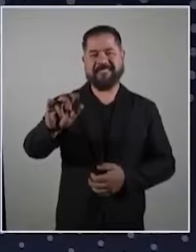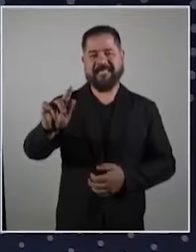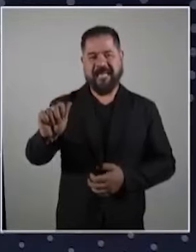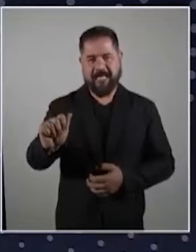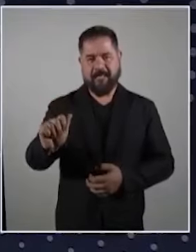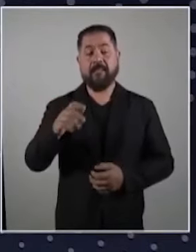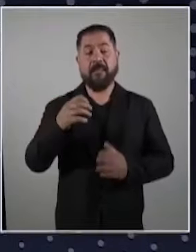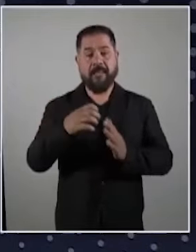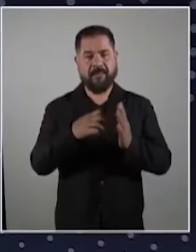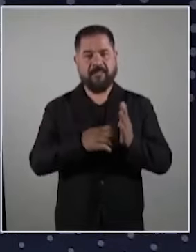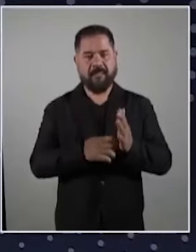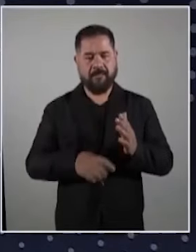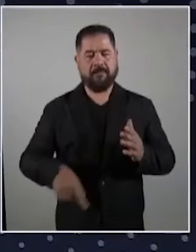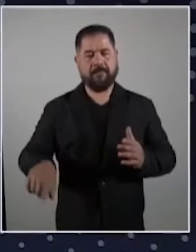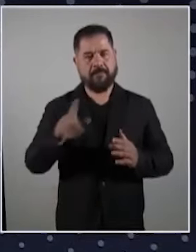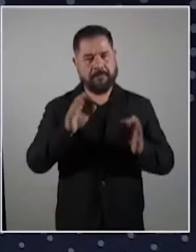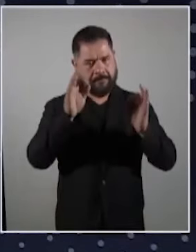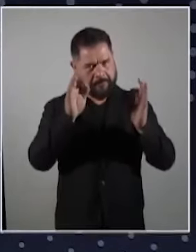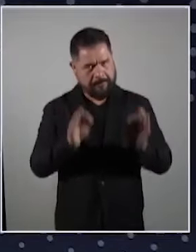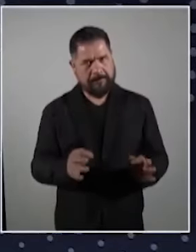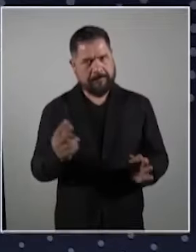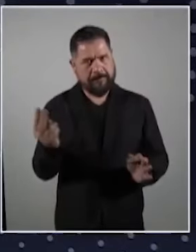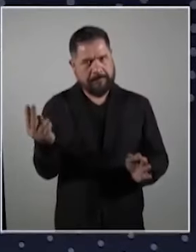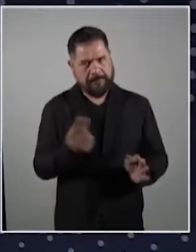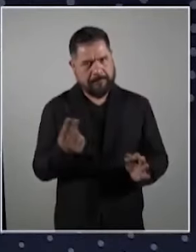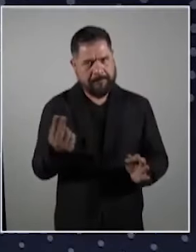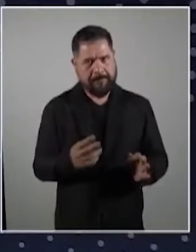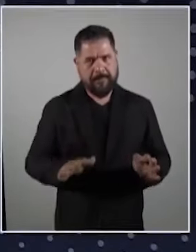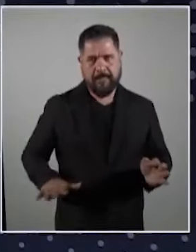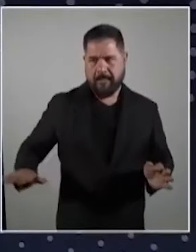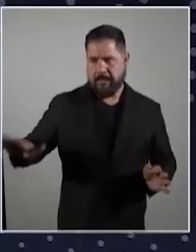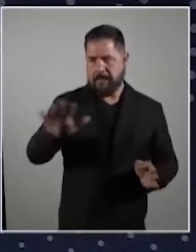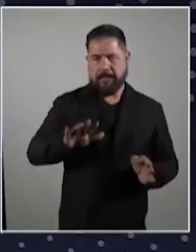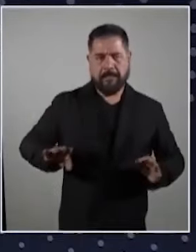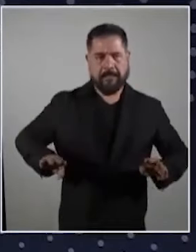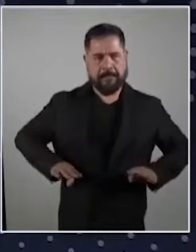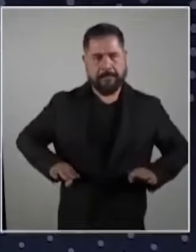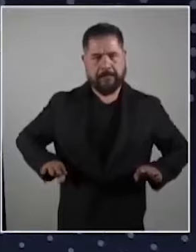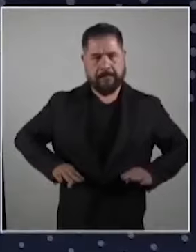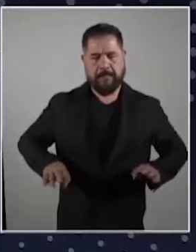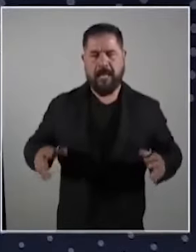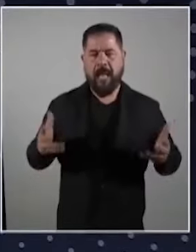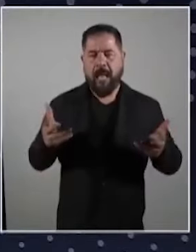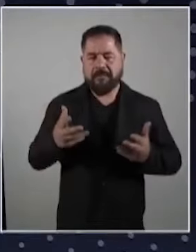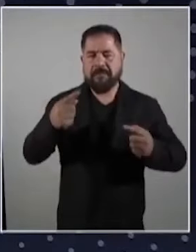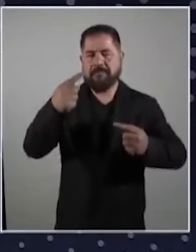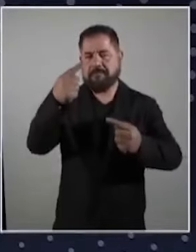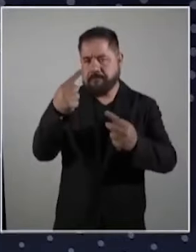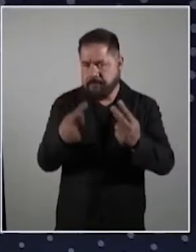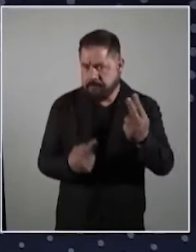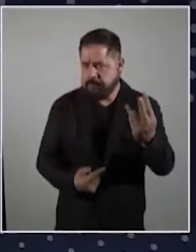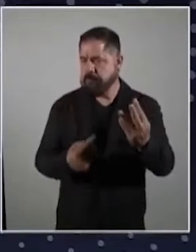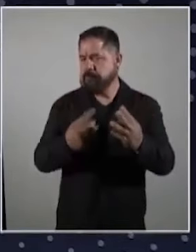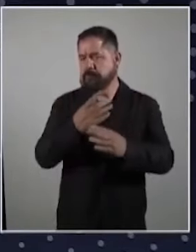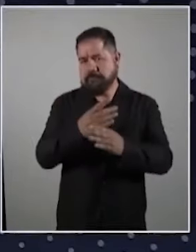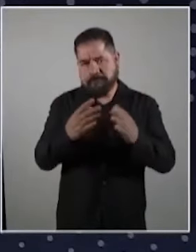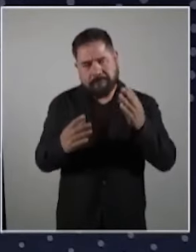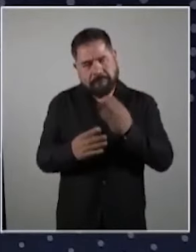dirección verdaderamente que que lleve adecuadamente todas las acciones que esto